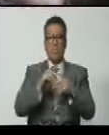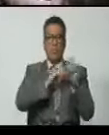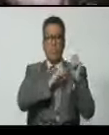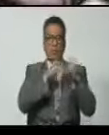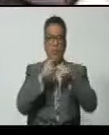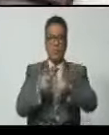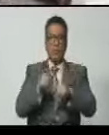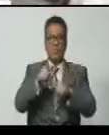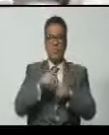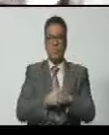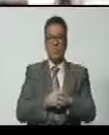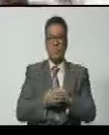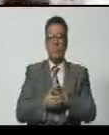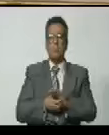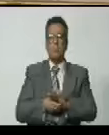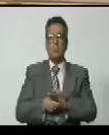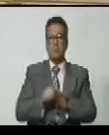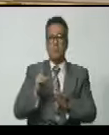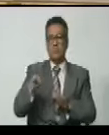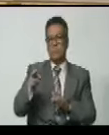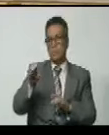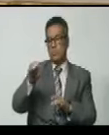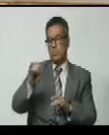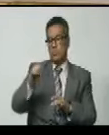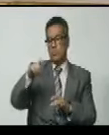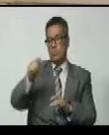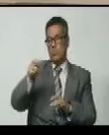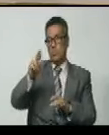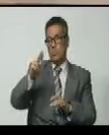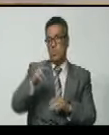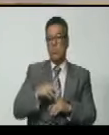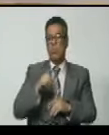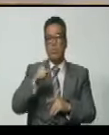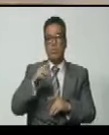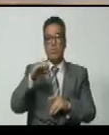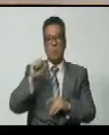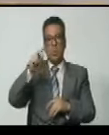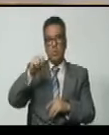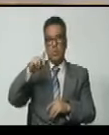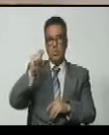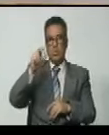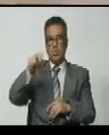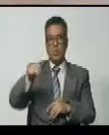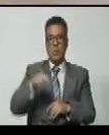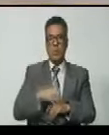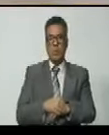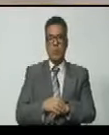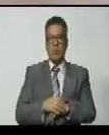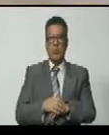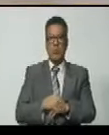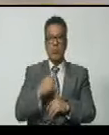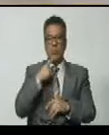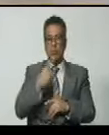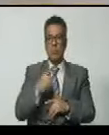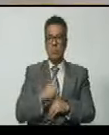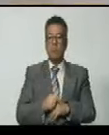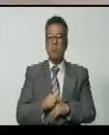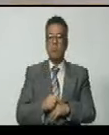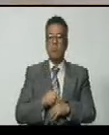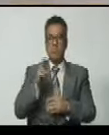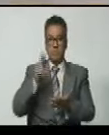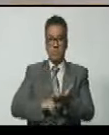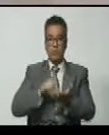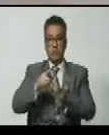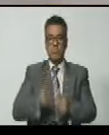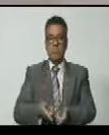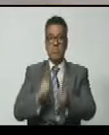nombramiento del ciudadano Héctor Alejandro Constant Rosales. Se declara aprobada